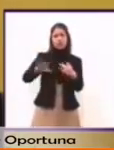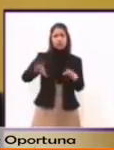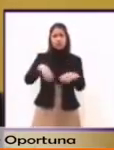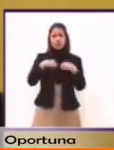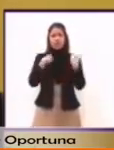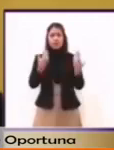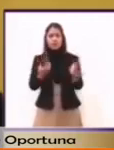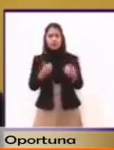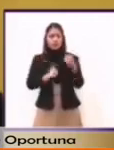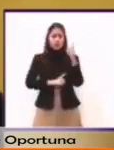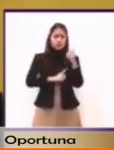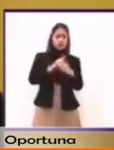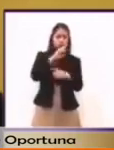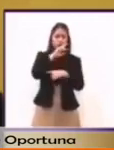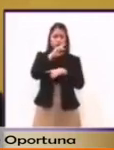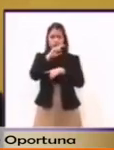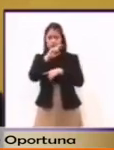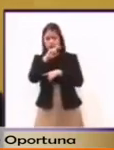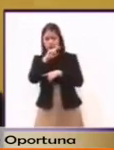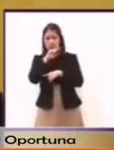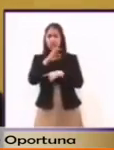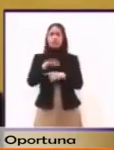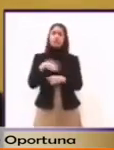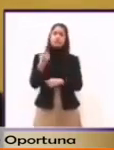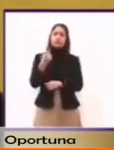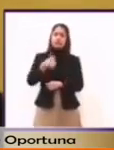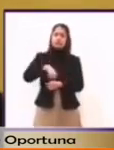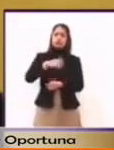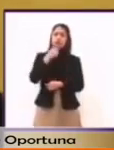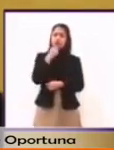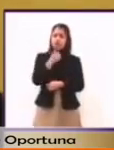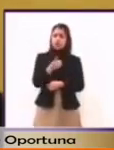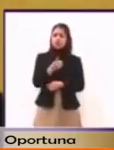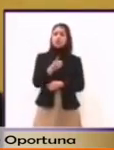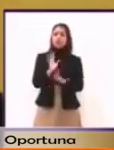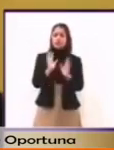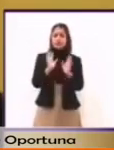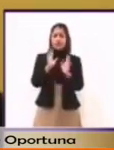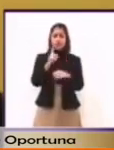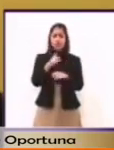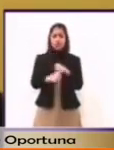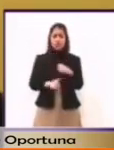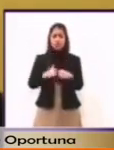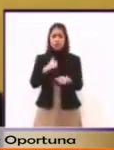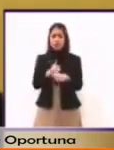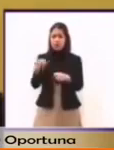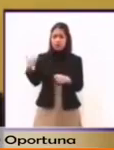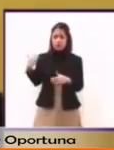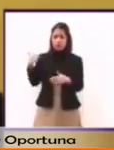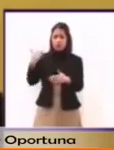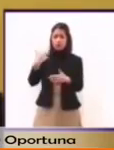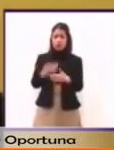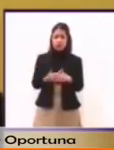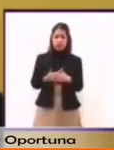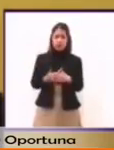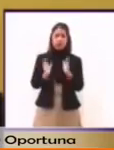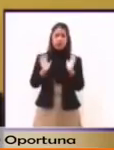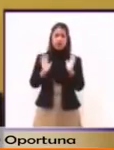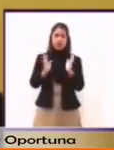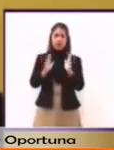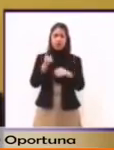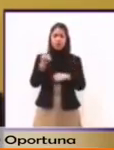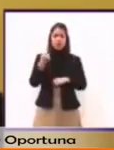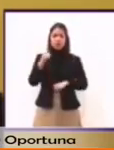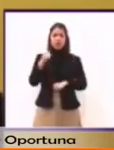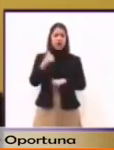zozobra. Y decimos nosotros que a un año, justo pasado del año